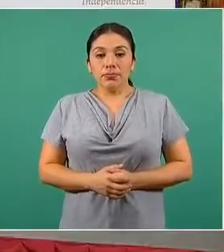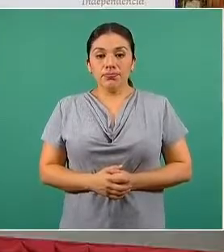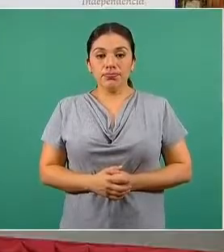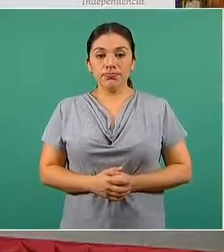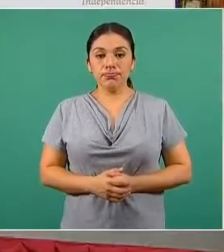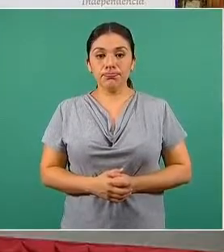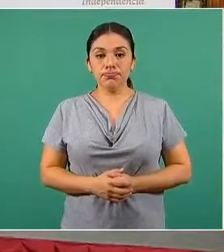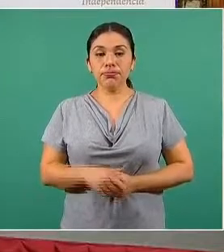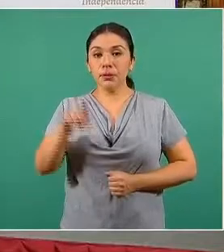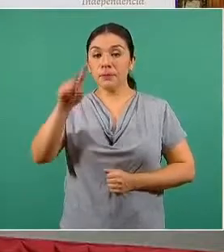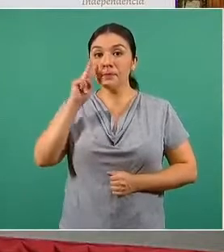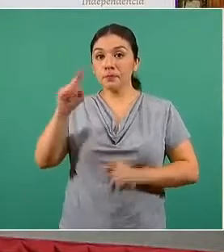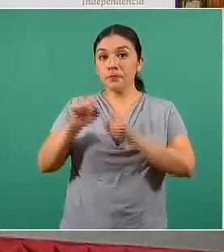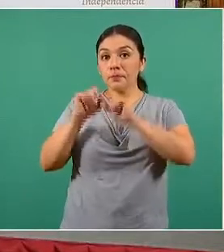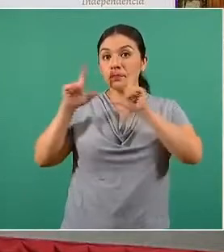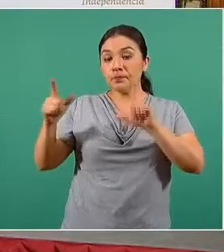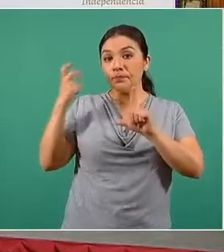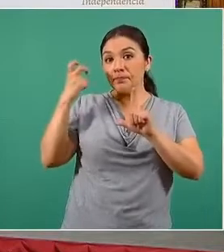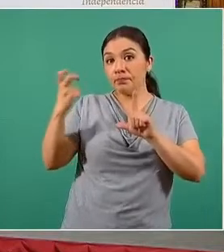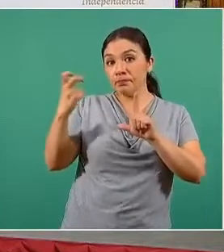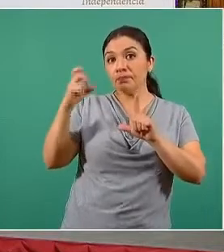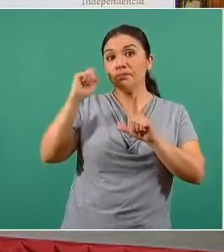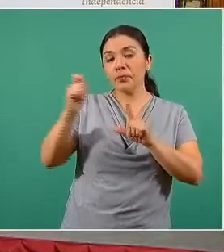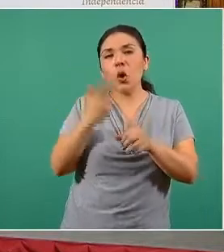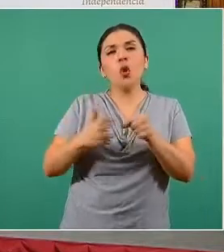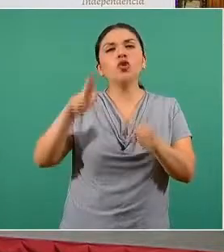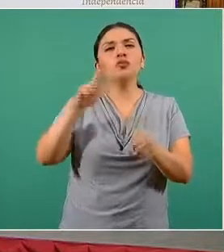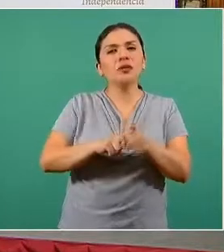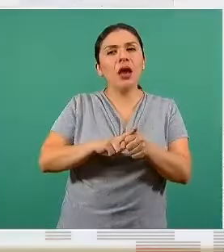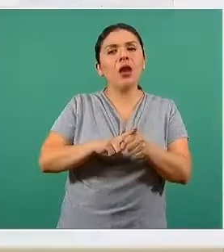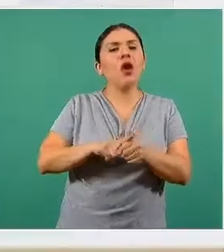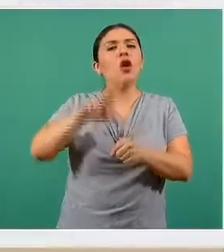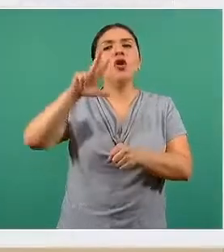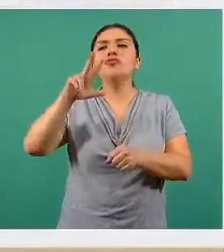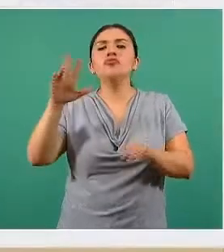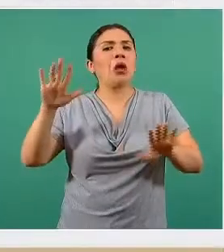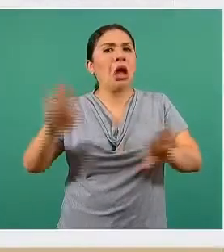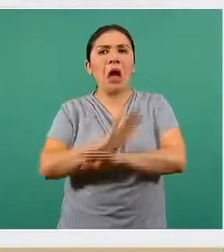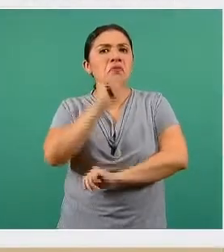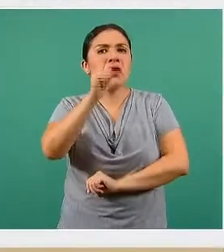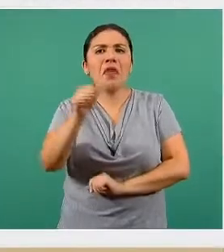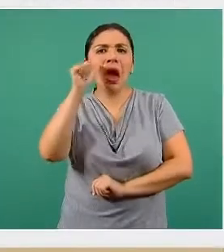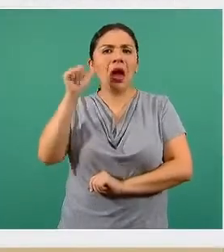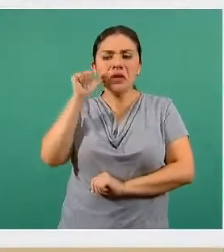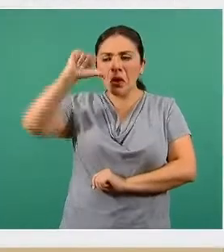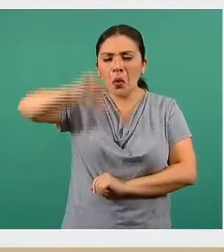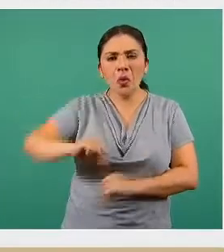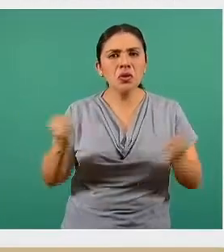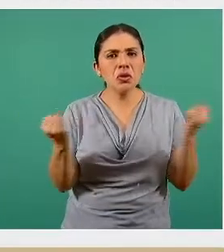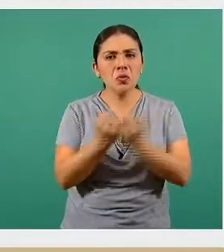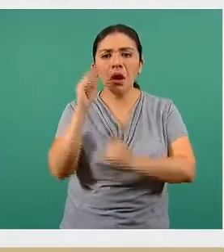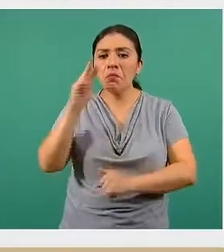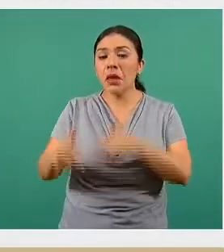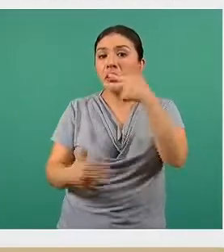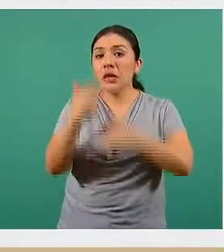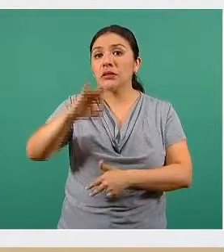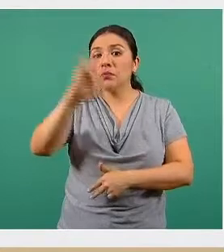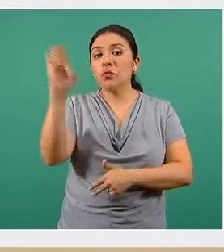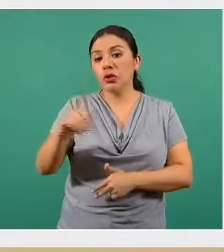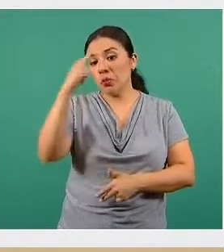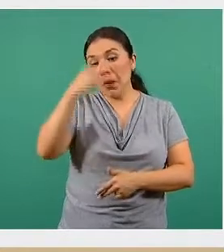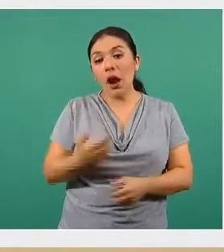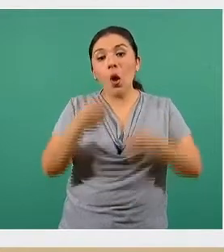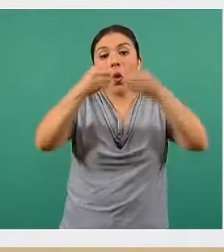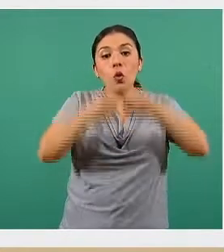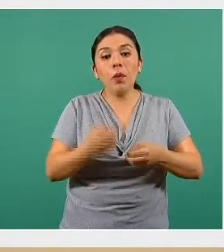una diapositiva, una curva epidémica de hospitalizaciones sin cambio con respecto al día de ayer, 13% de